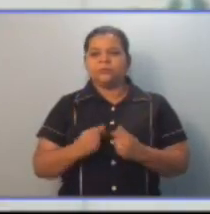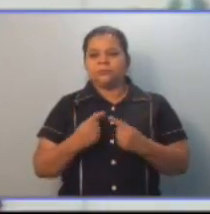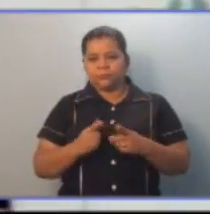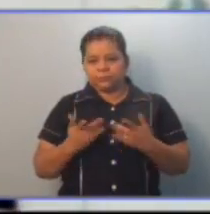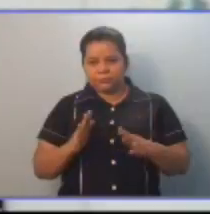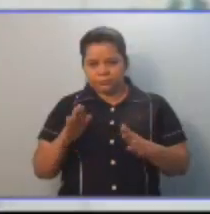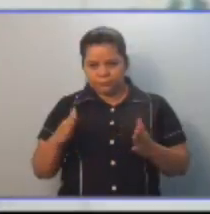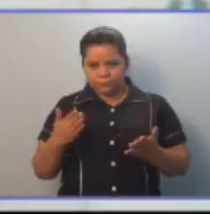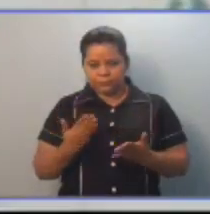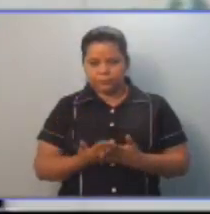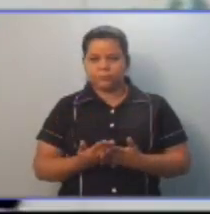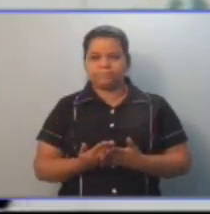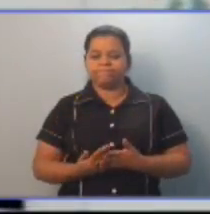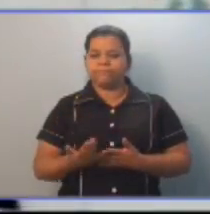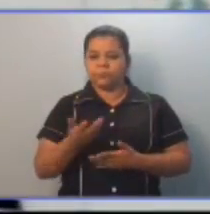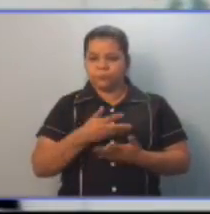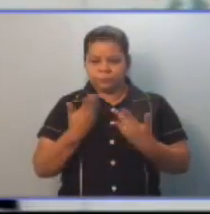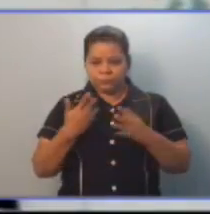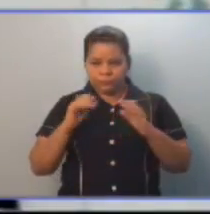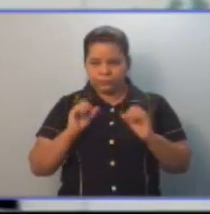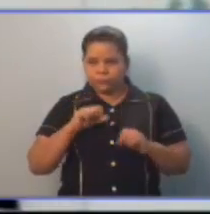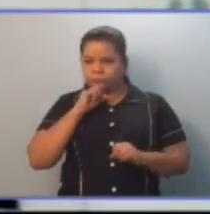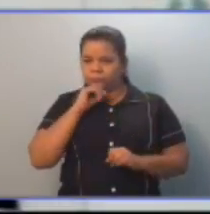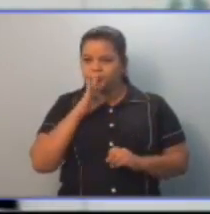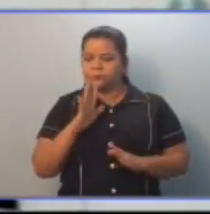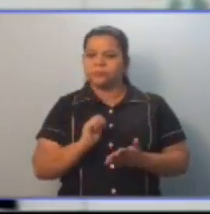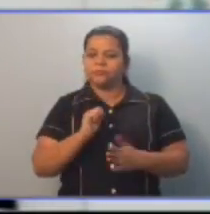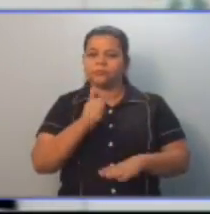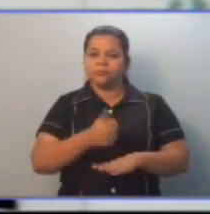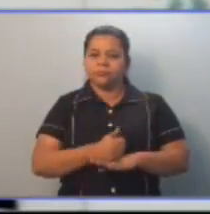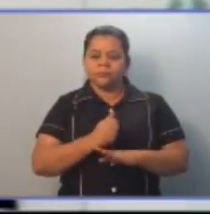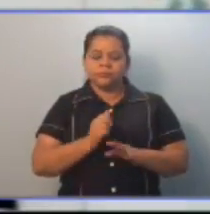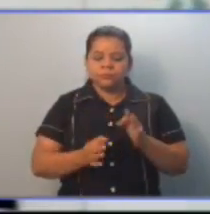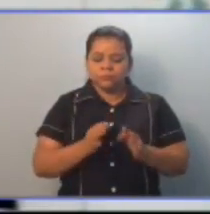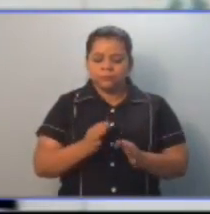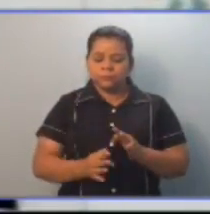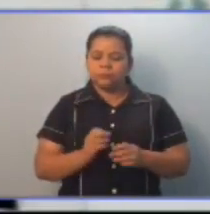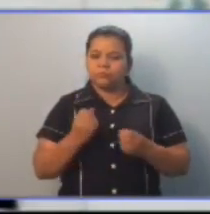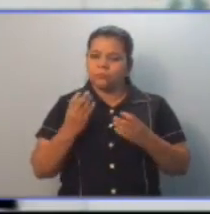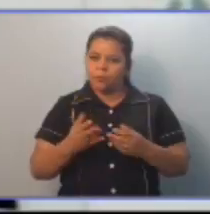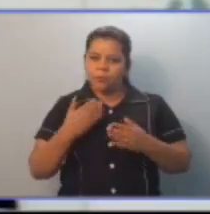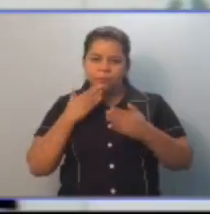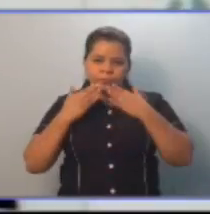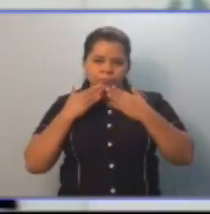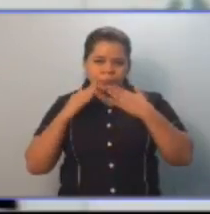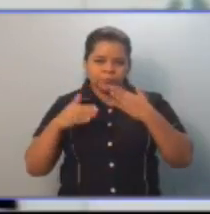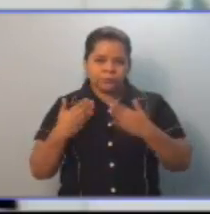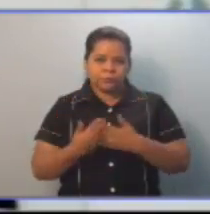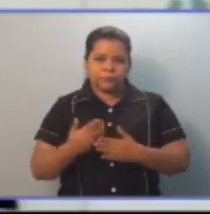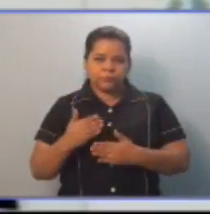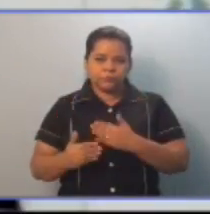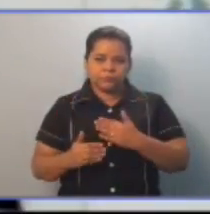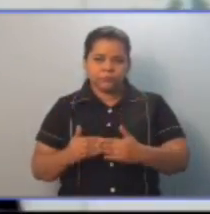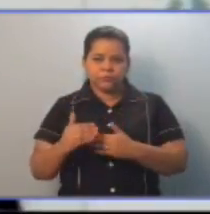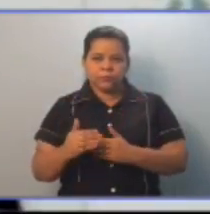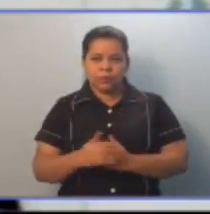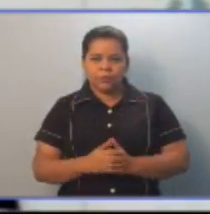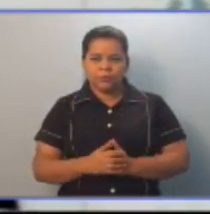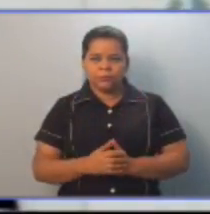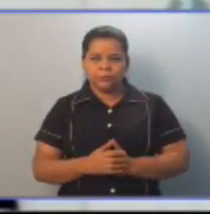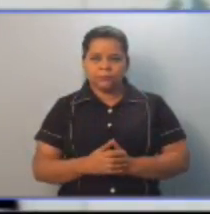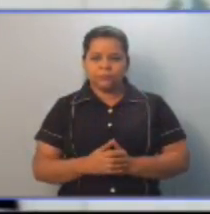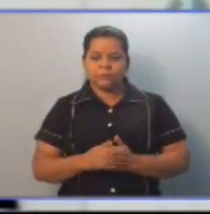o a, por decirlo así, al establecimiento de jurisprudencia y de mucha interpretación de la Ley de Procedimientos Constitucionales, que no